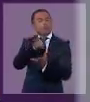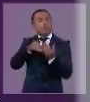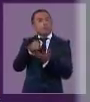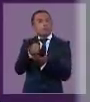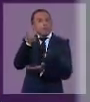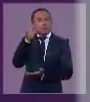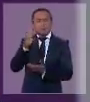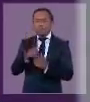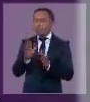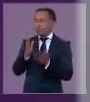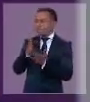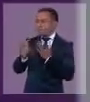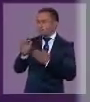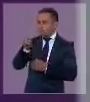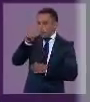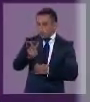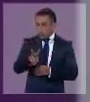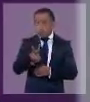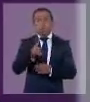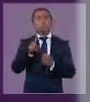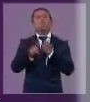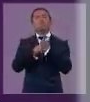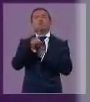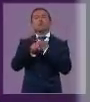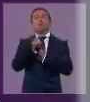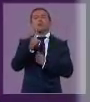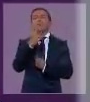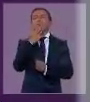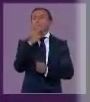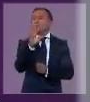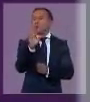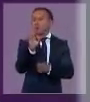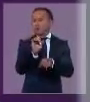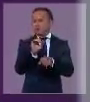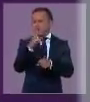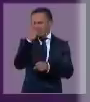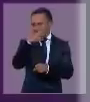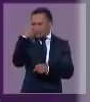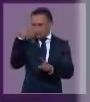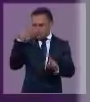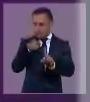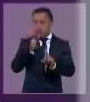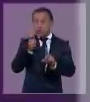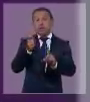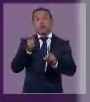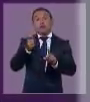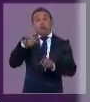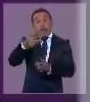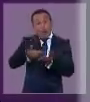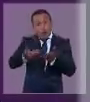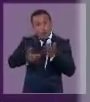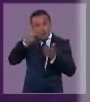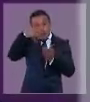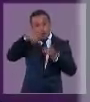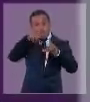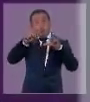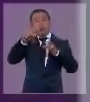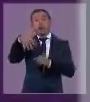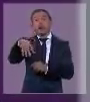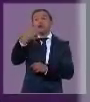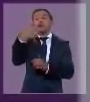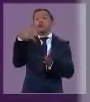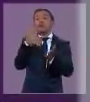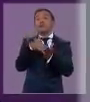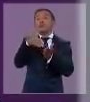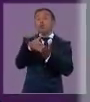poco más básico que ese. E implica resolver problemas mucho más estructurales. Hoy en México hay 14 millones de mexicanos que viven en